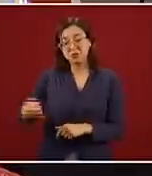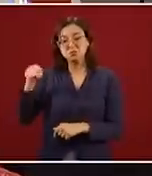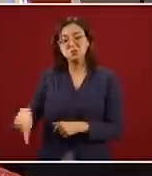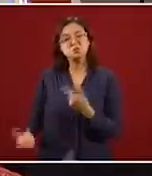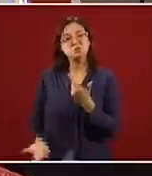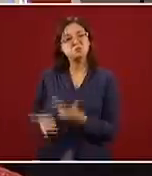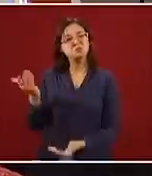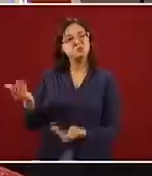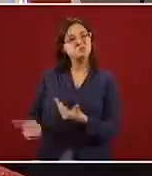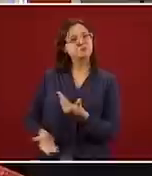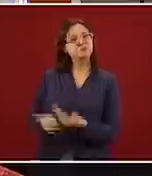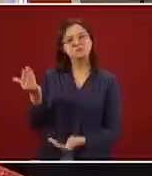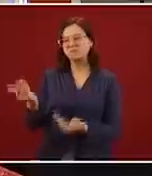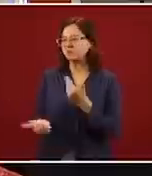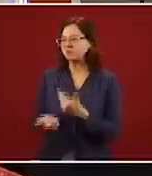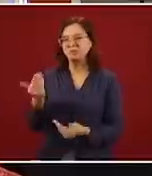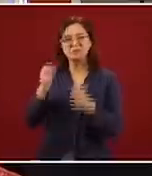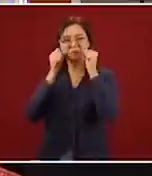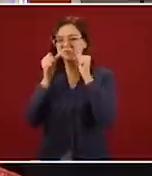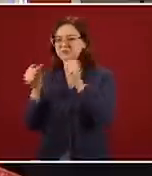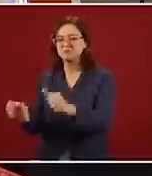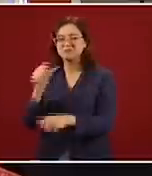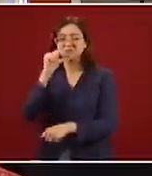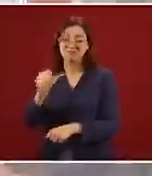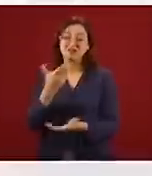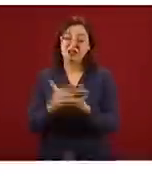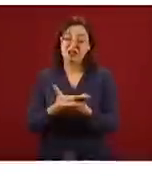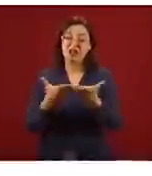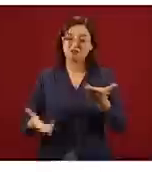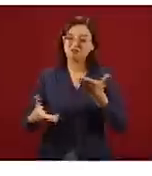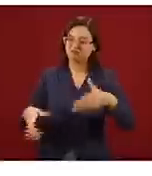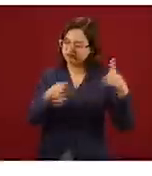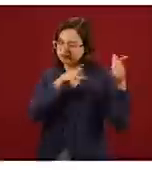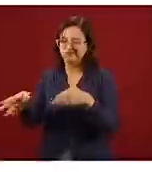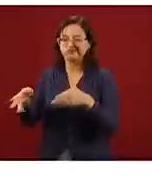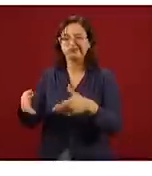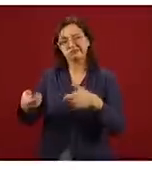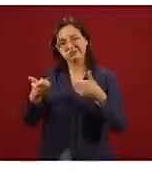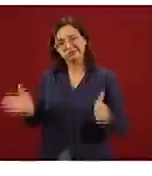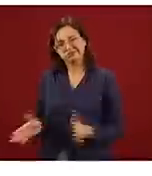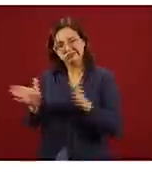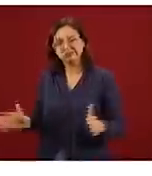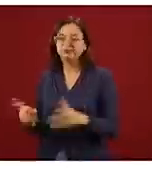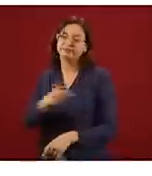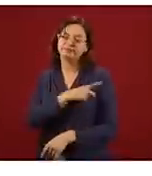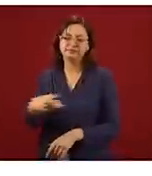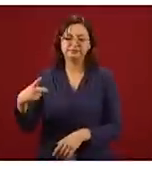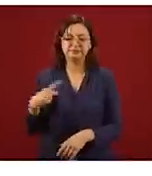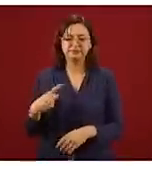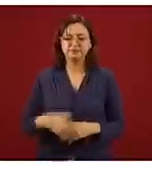y es donde tenemos que priorizar el desarrollo del Sistema Nacional de Salud. La siguiente, si